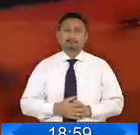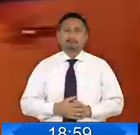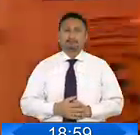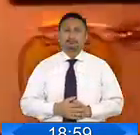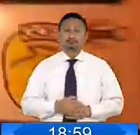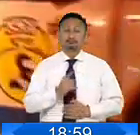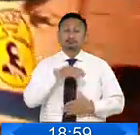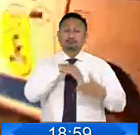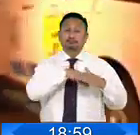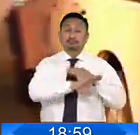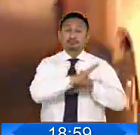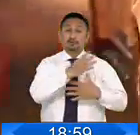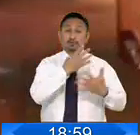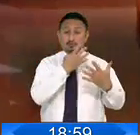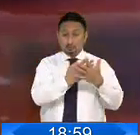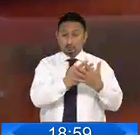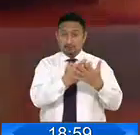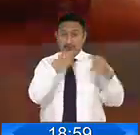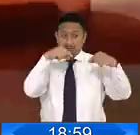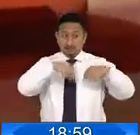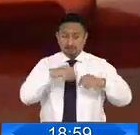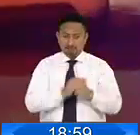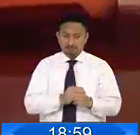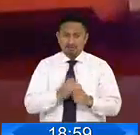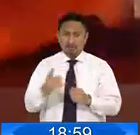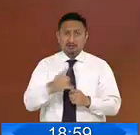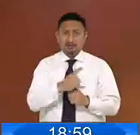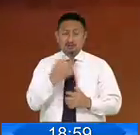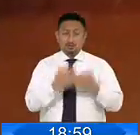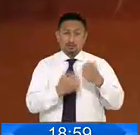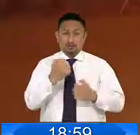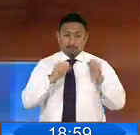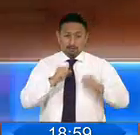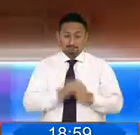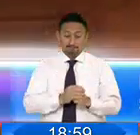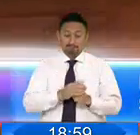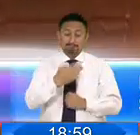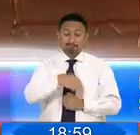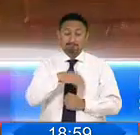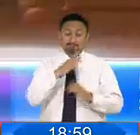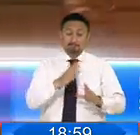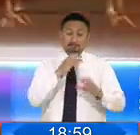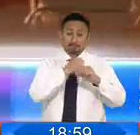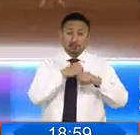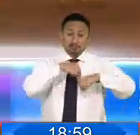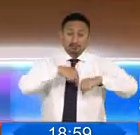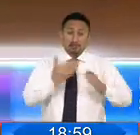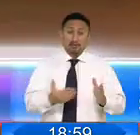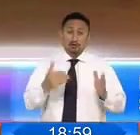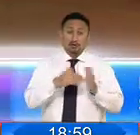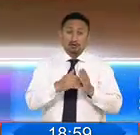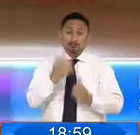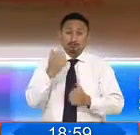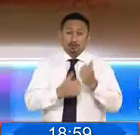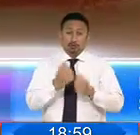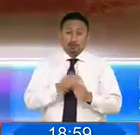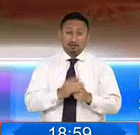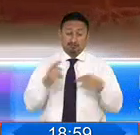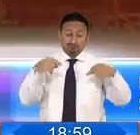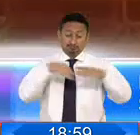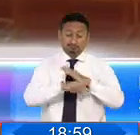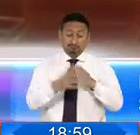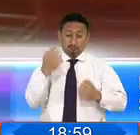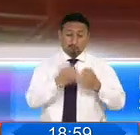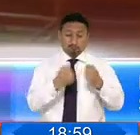En el interior de la regional, los ánimos también estaban elevados. La noche del miércoles hubo una nueva revuelta que pretendía generar